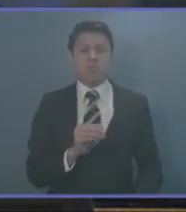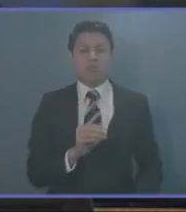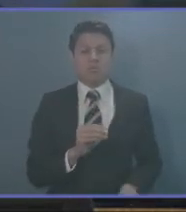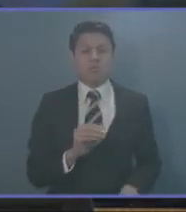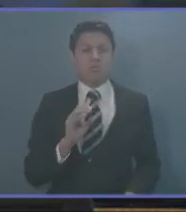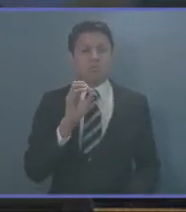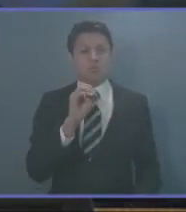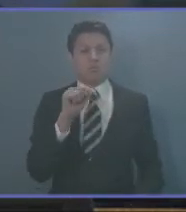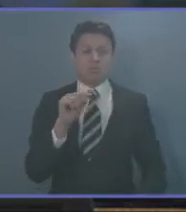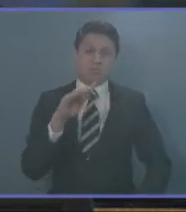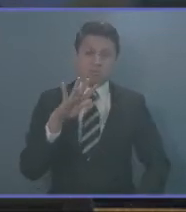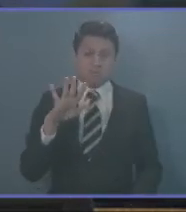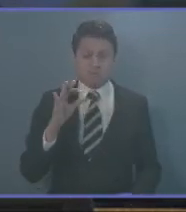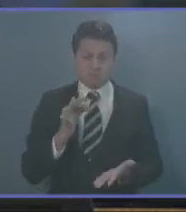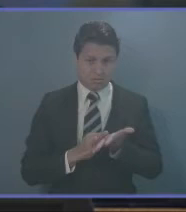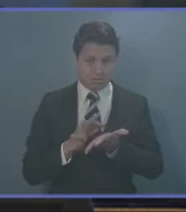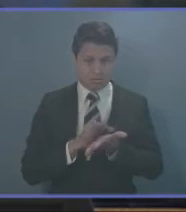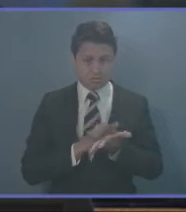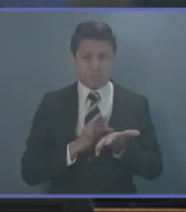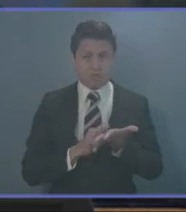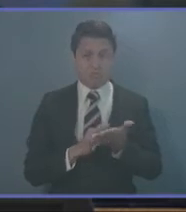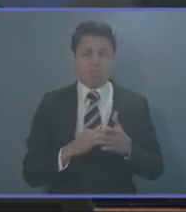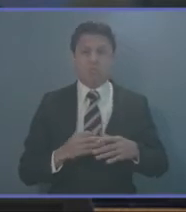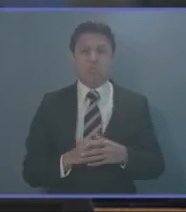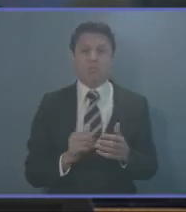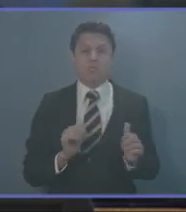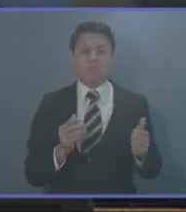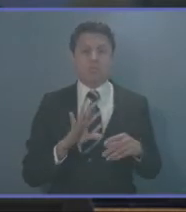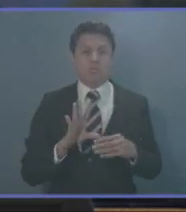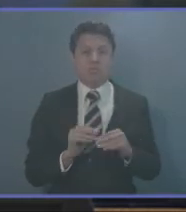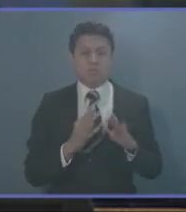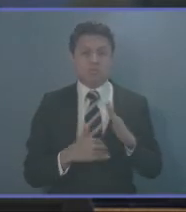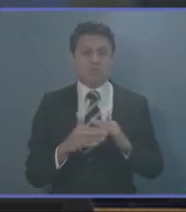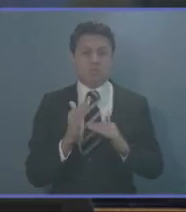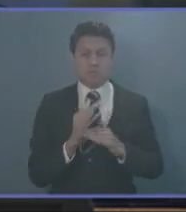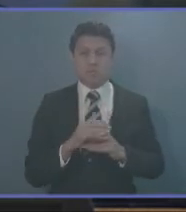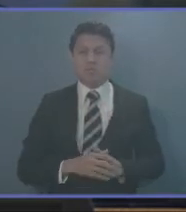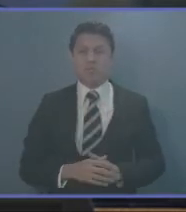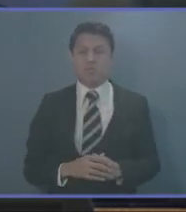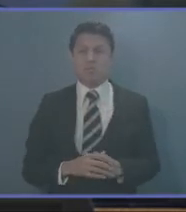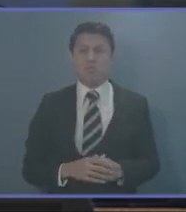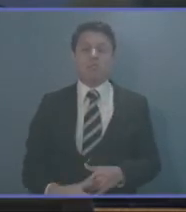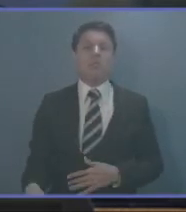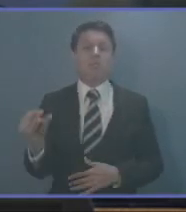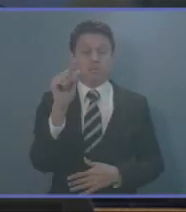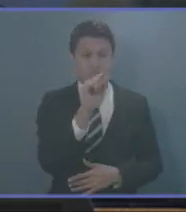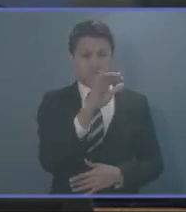de 0.45 centavos de dólar sobre el exceso de $150,000. De